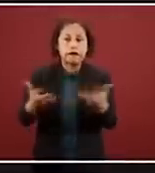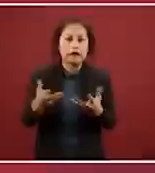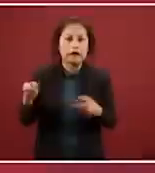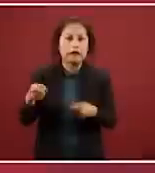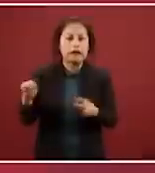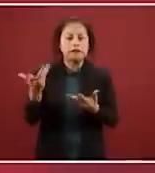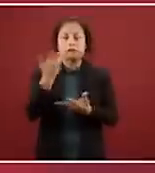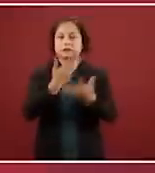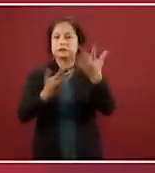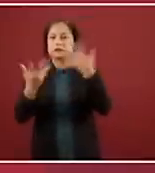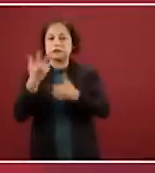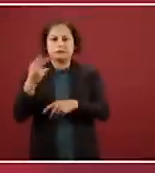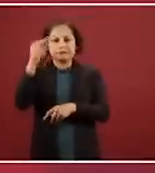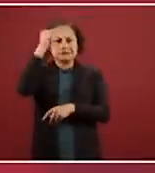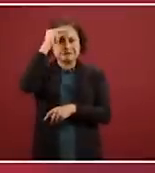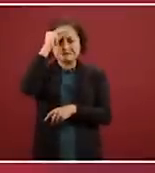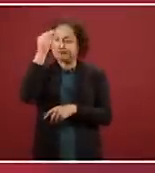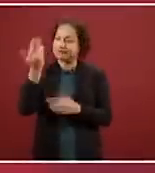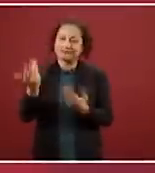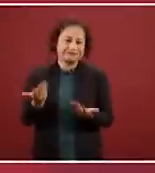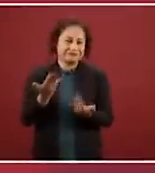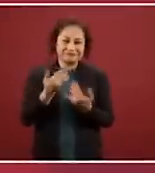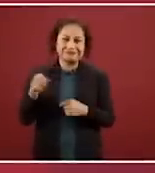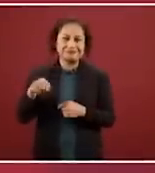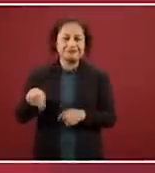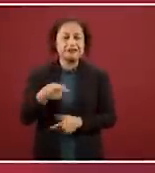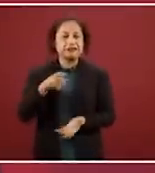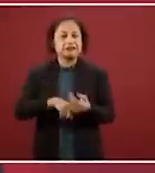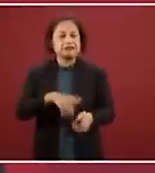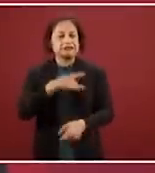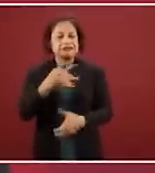están muy enojados y desquiciados.